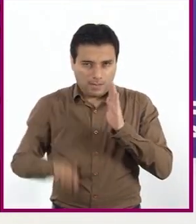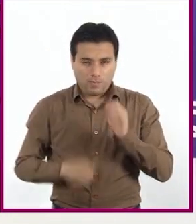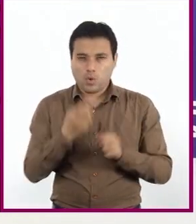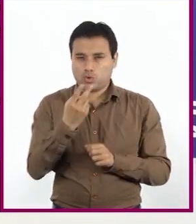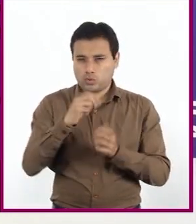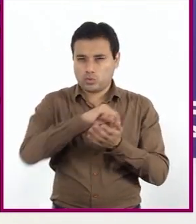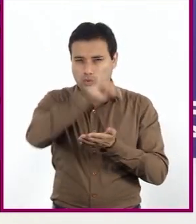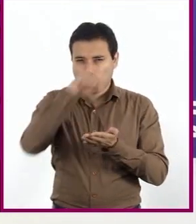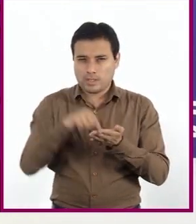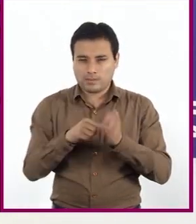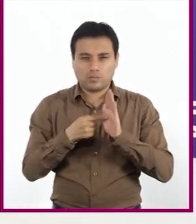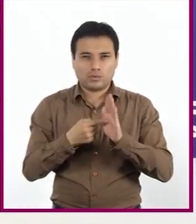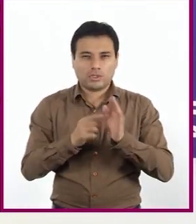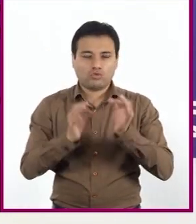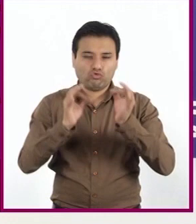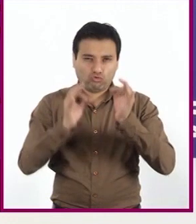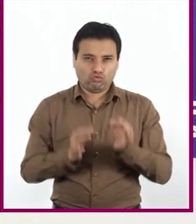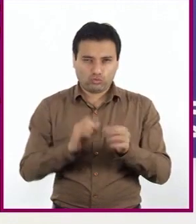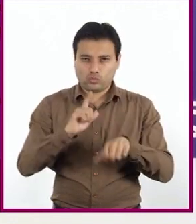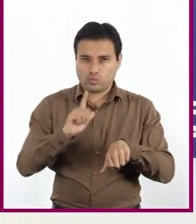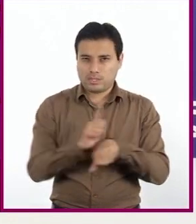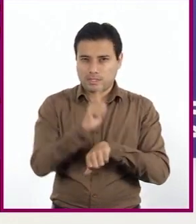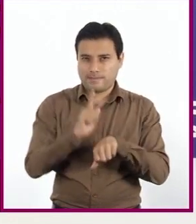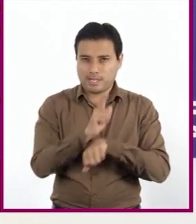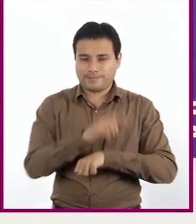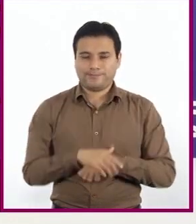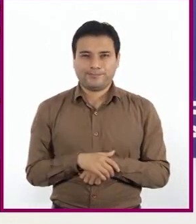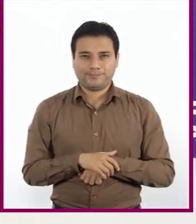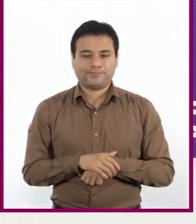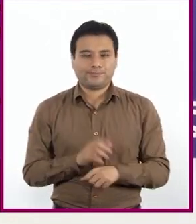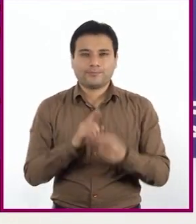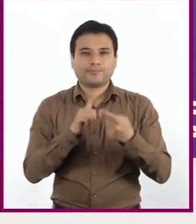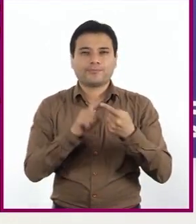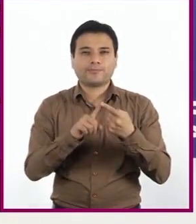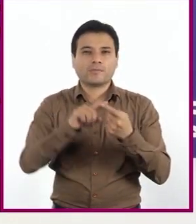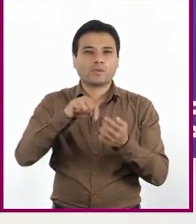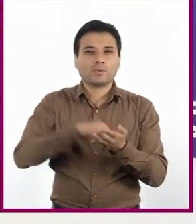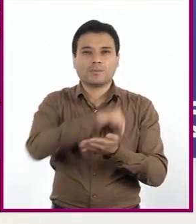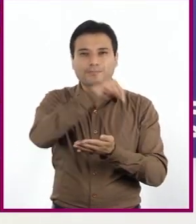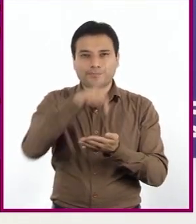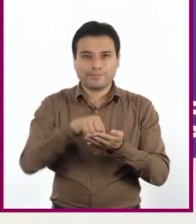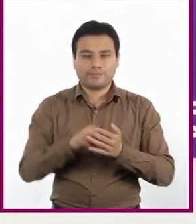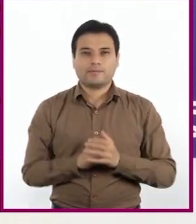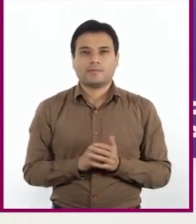arqueológicas ubicadas en Guatemala. La primera es la zona de